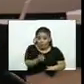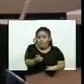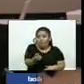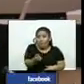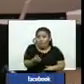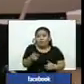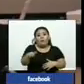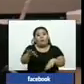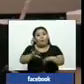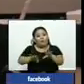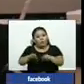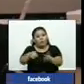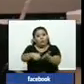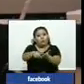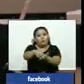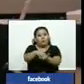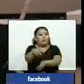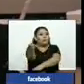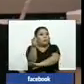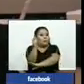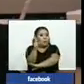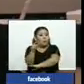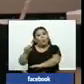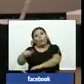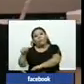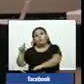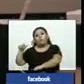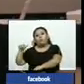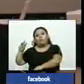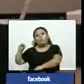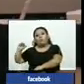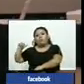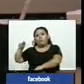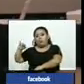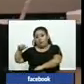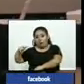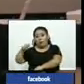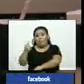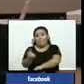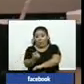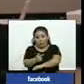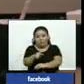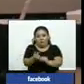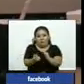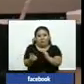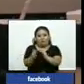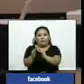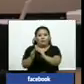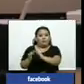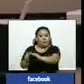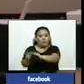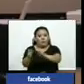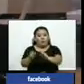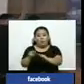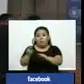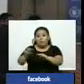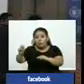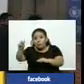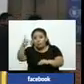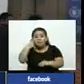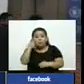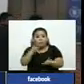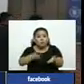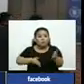Y hay municipios como el Puerto de la Libertad o Tamanique donde la población expuesta y la población flotante también, es decir, todo el turismo que llega.